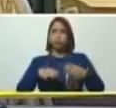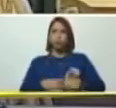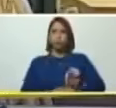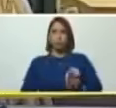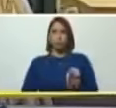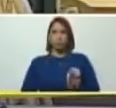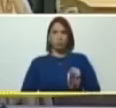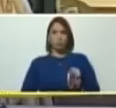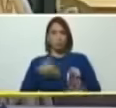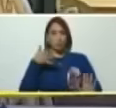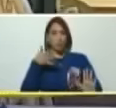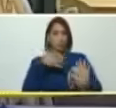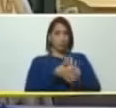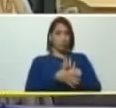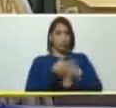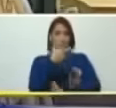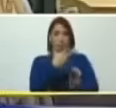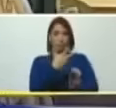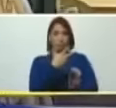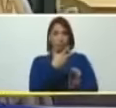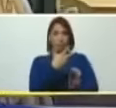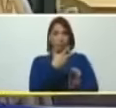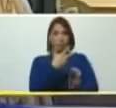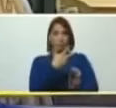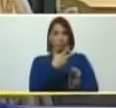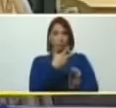en relación a las tres